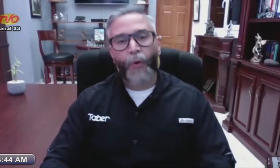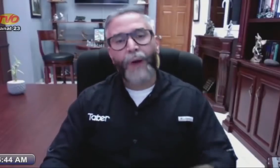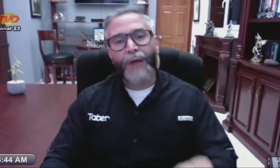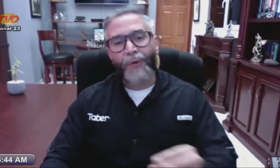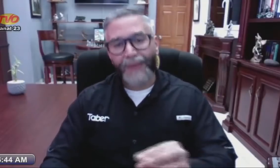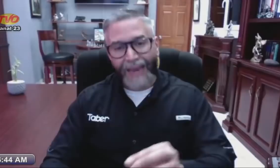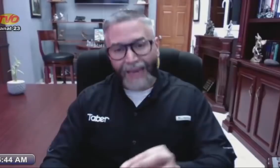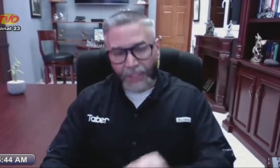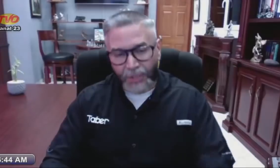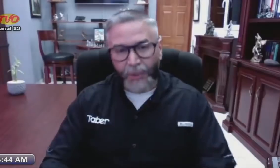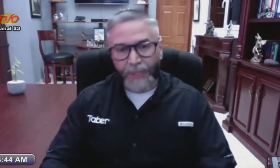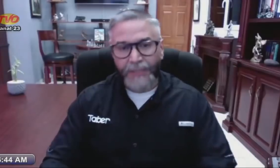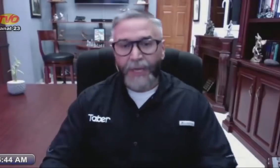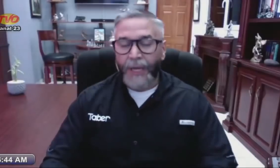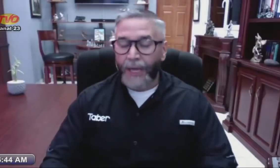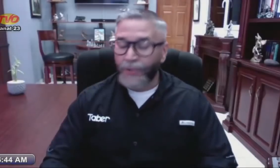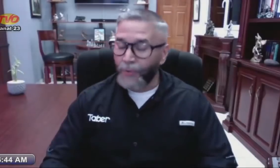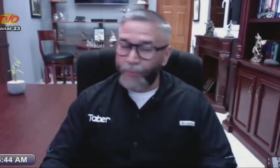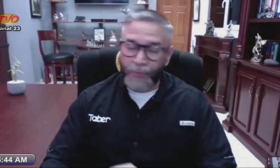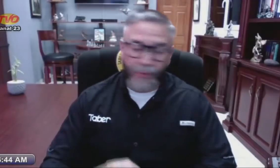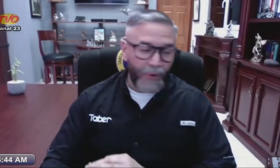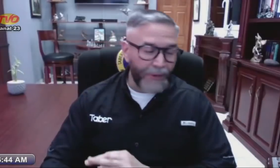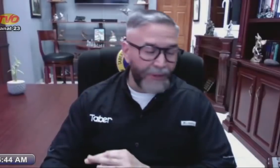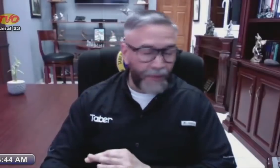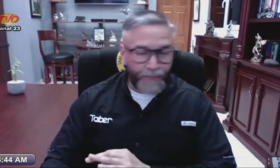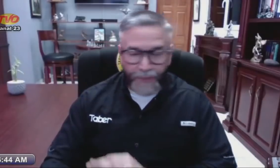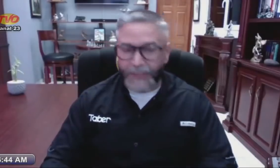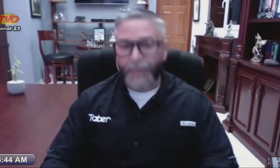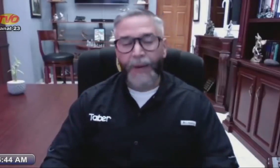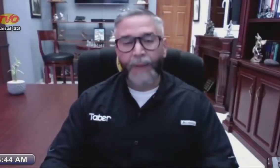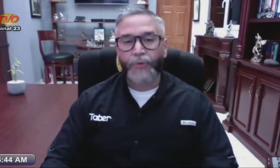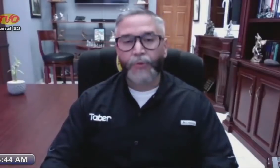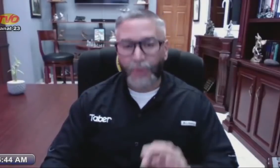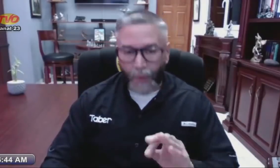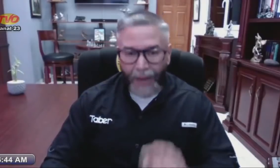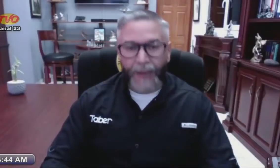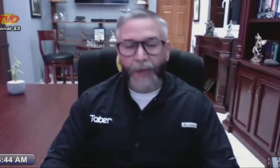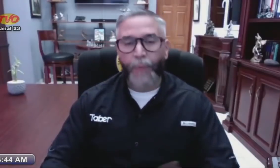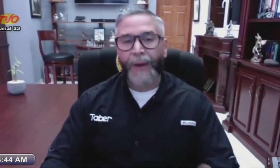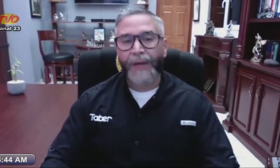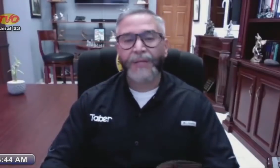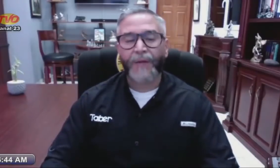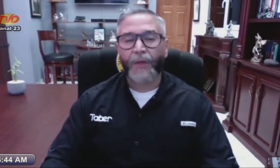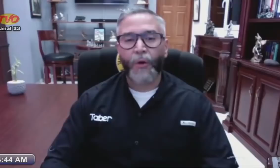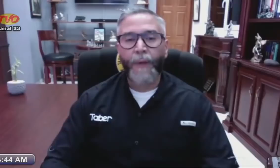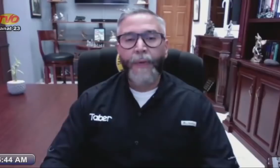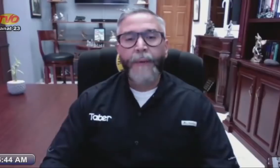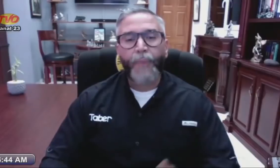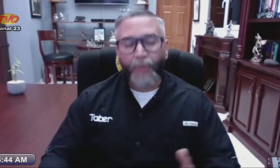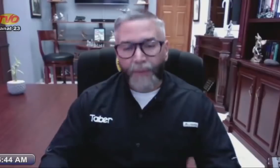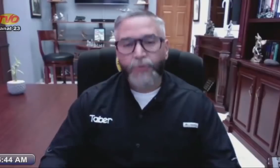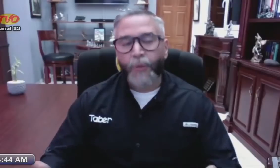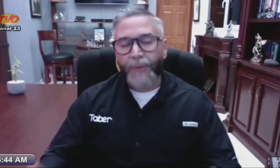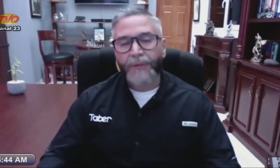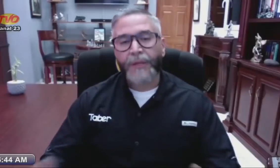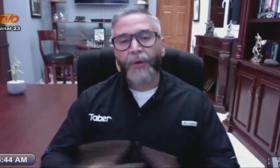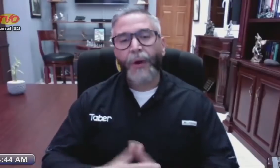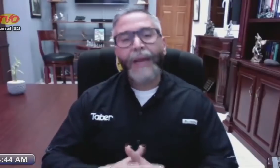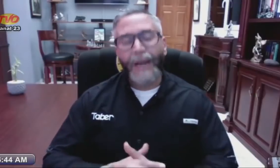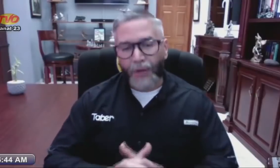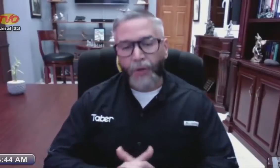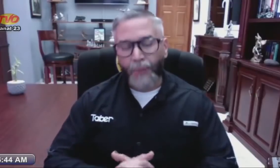o un año de elecciones es un punto difícil para muchos son neurálgicos para el salvador podemos